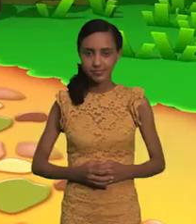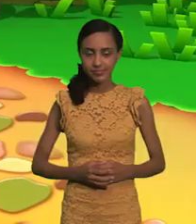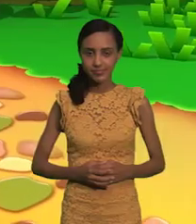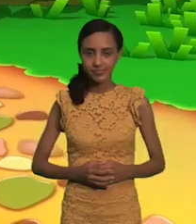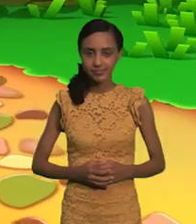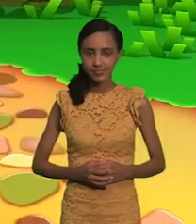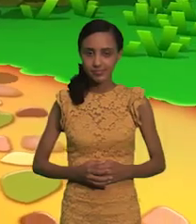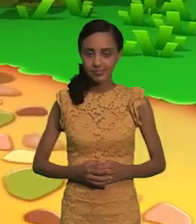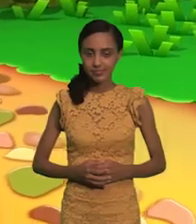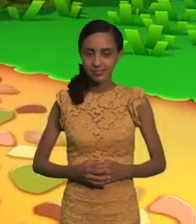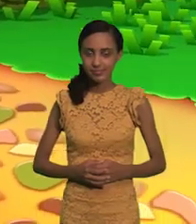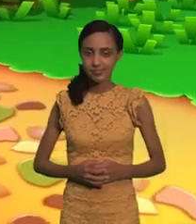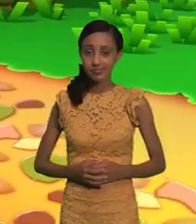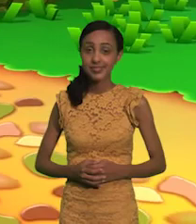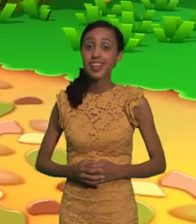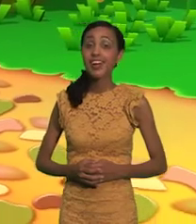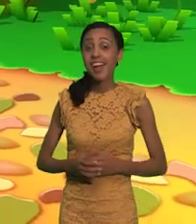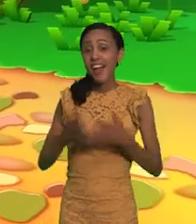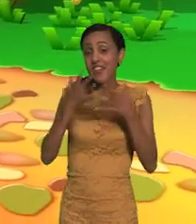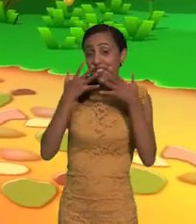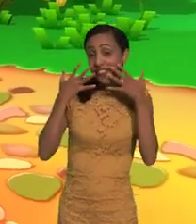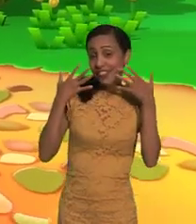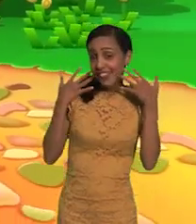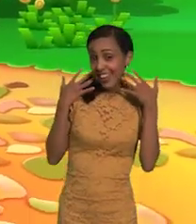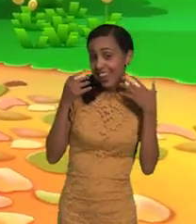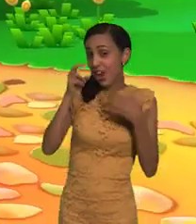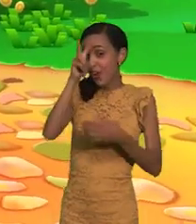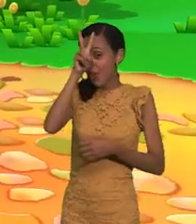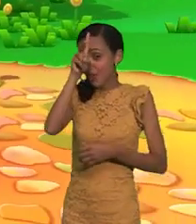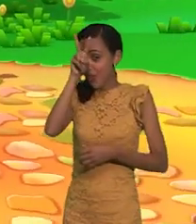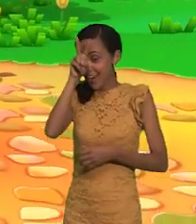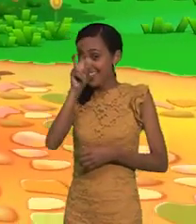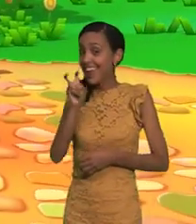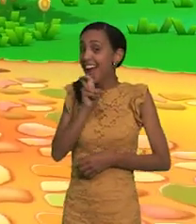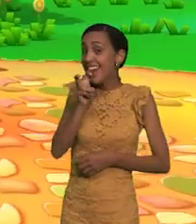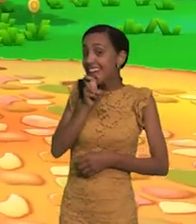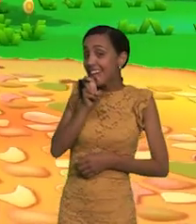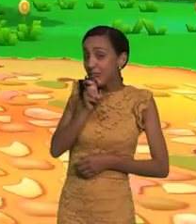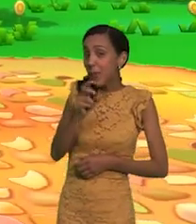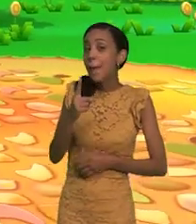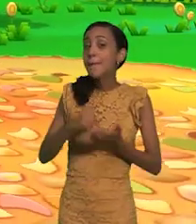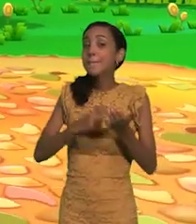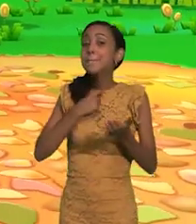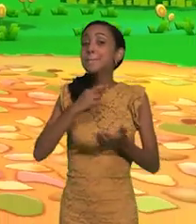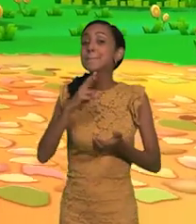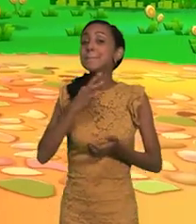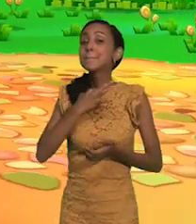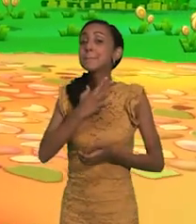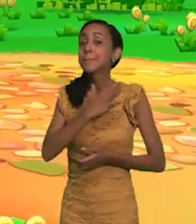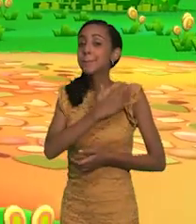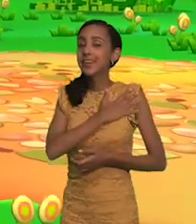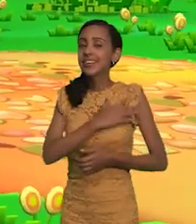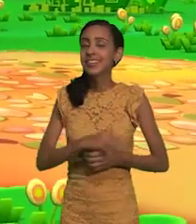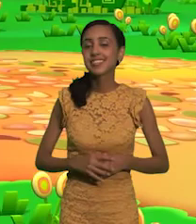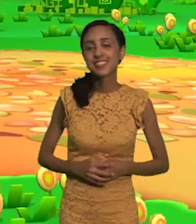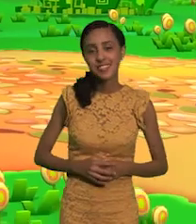¡Qué felices fueron la cucarachita Y el ratón Pérez! Y